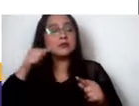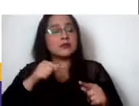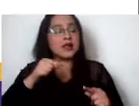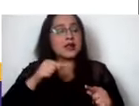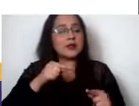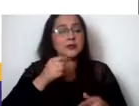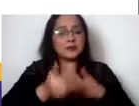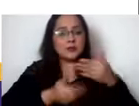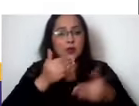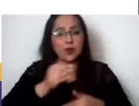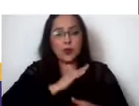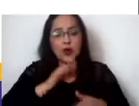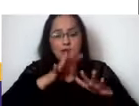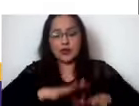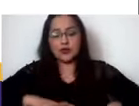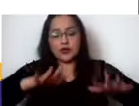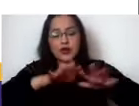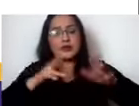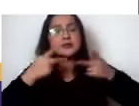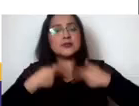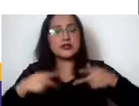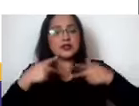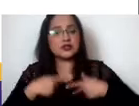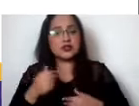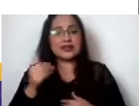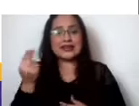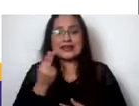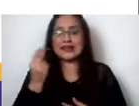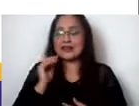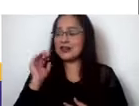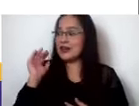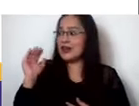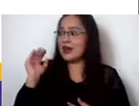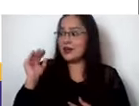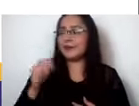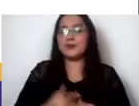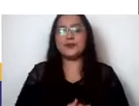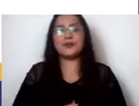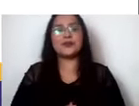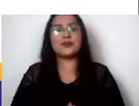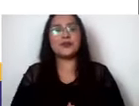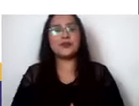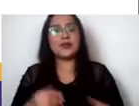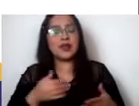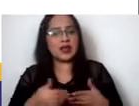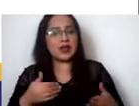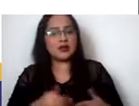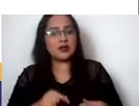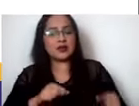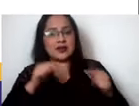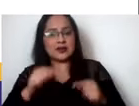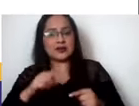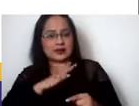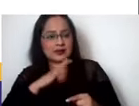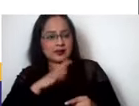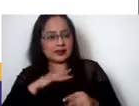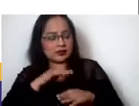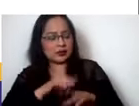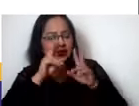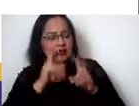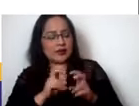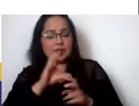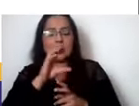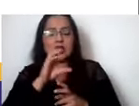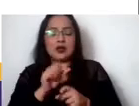llegue a esto que la sociedad demanda además, ¿no? Que es una urgencia y que más que nunca lo vemos con esta crisis por el COVID, ¿no?